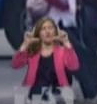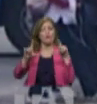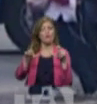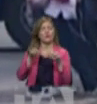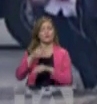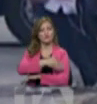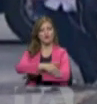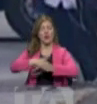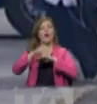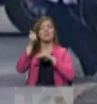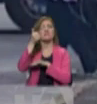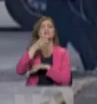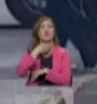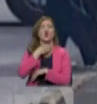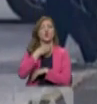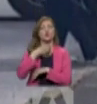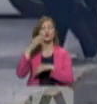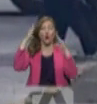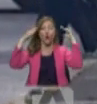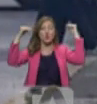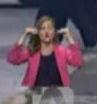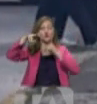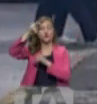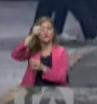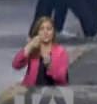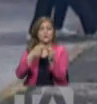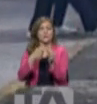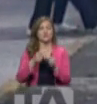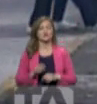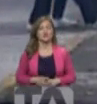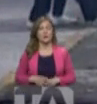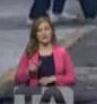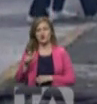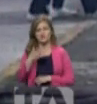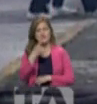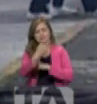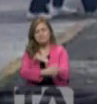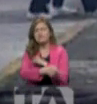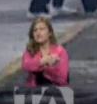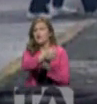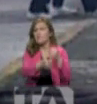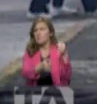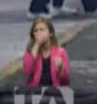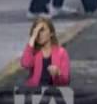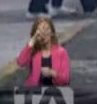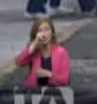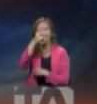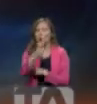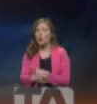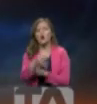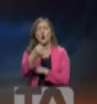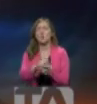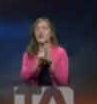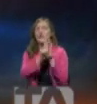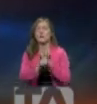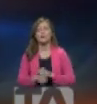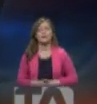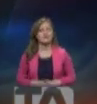en la avenida 10 de Agosto y Colón, en el norte de Quito. El televidente pide que se sancione a quienes no cumplen con la ley.